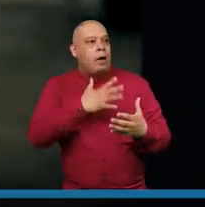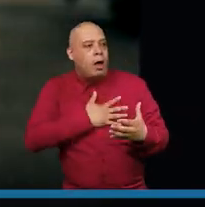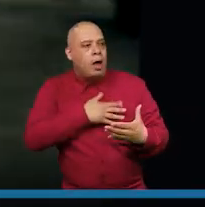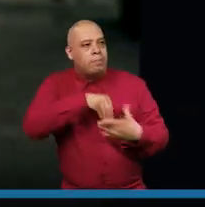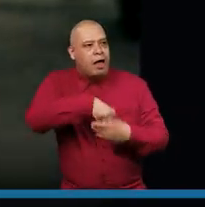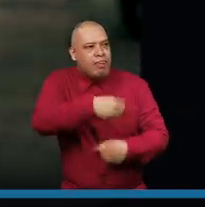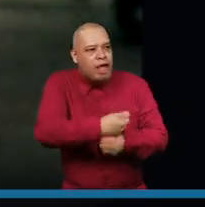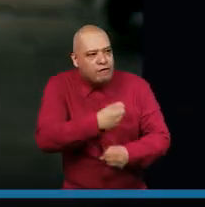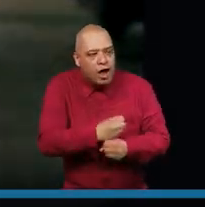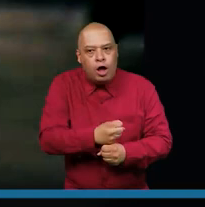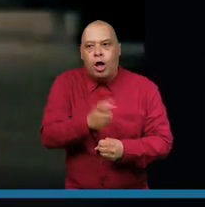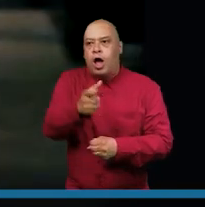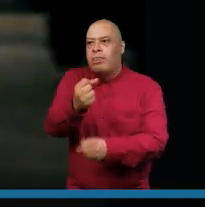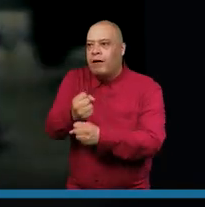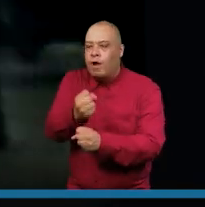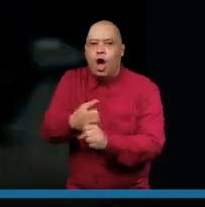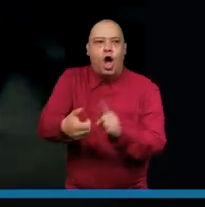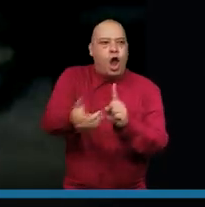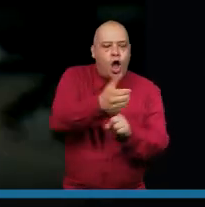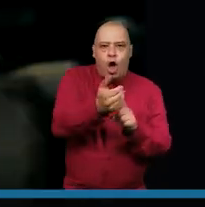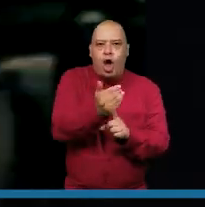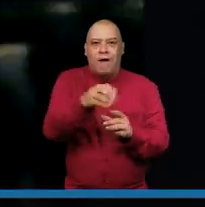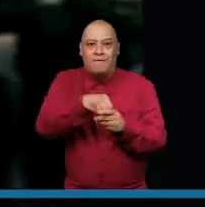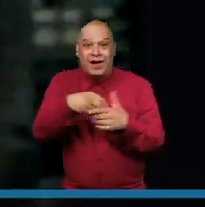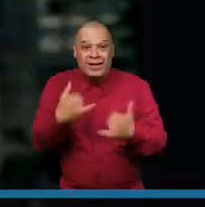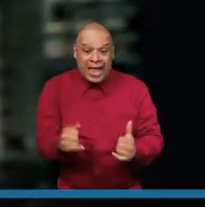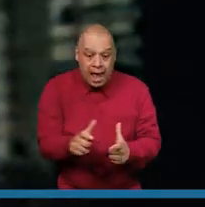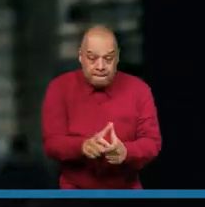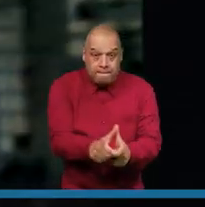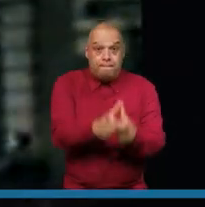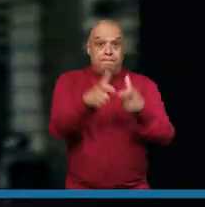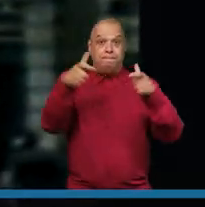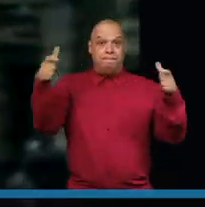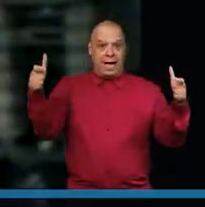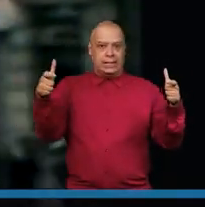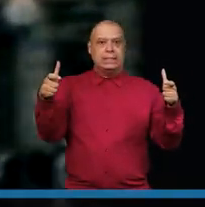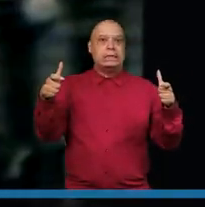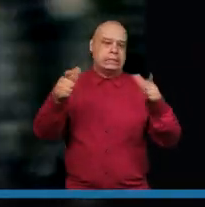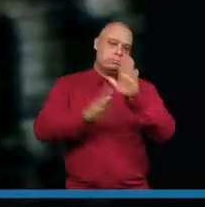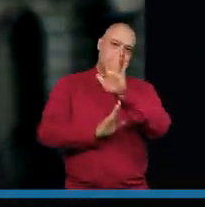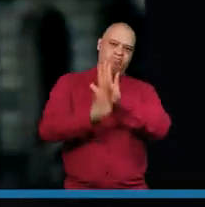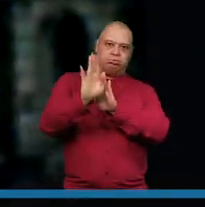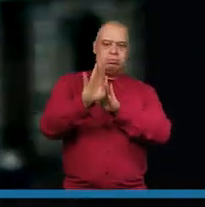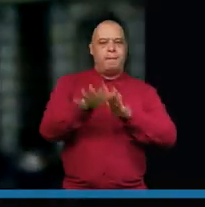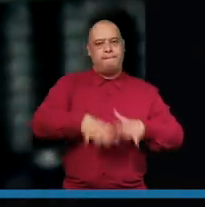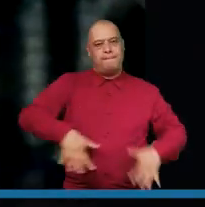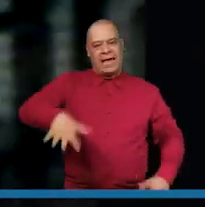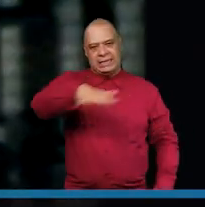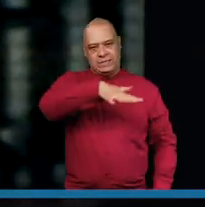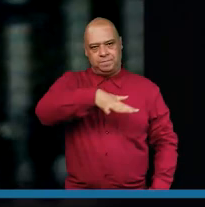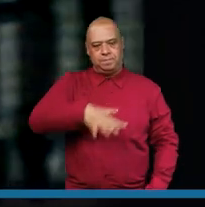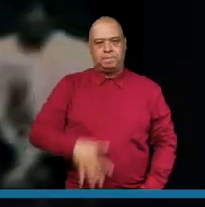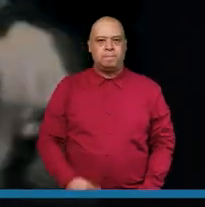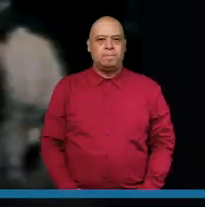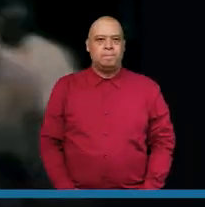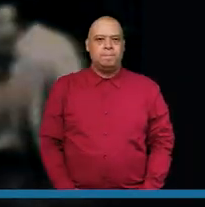había oportunidades de trabajo. Eso indujo rápidamente pues, al crecimiento poblacional.